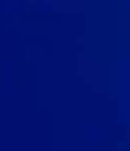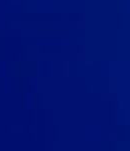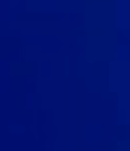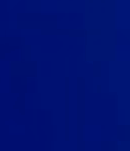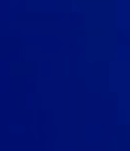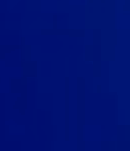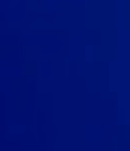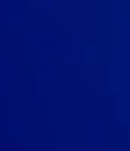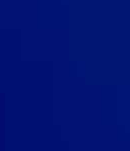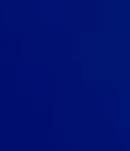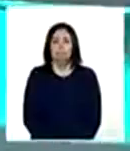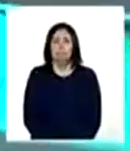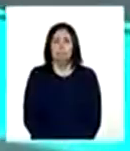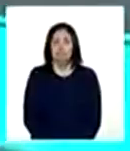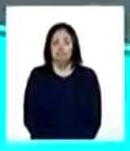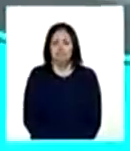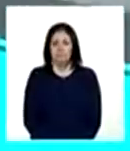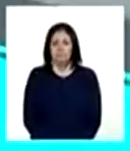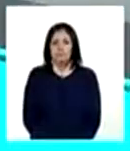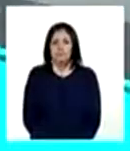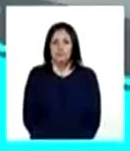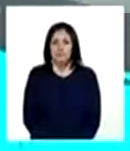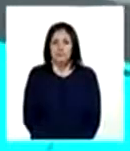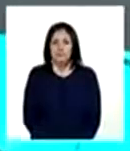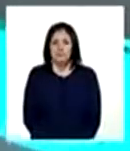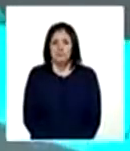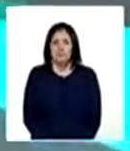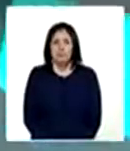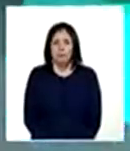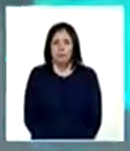y a su negra le pegó.